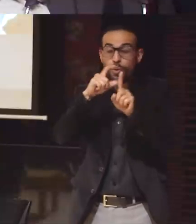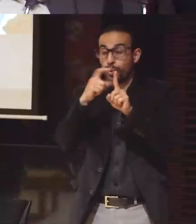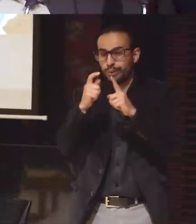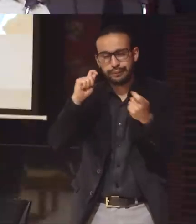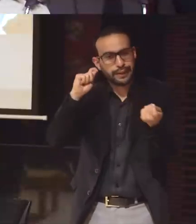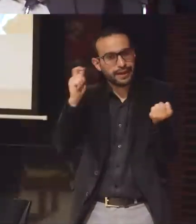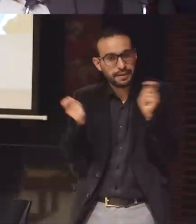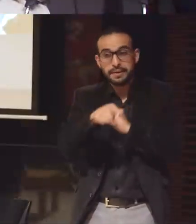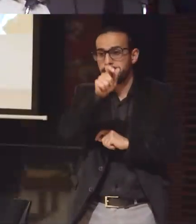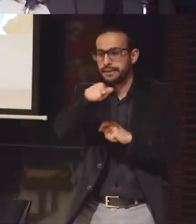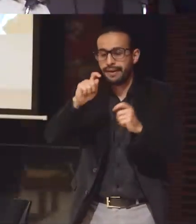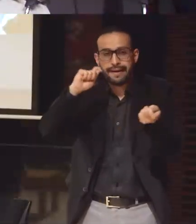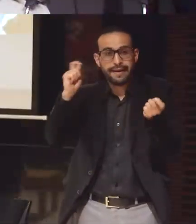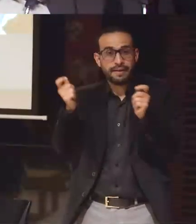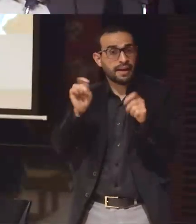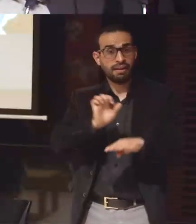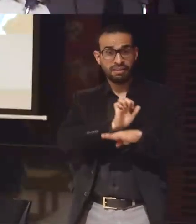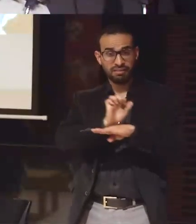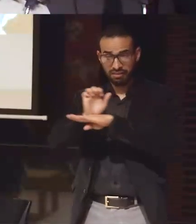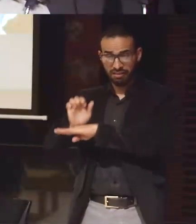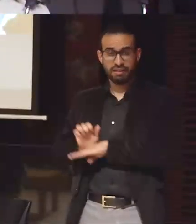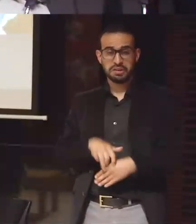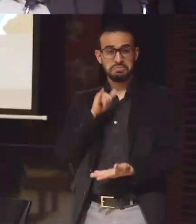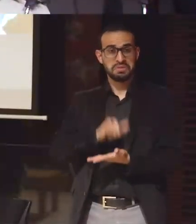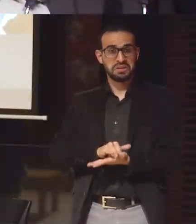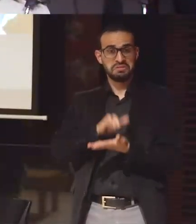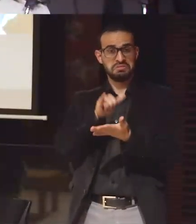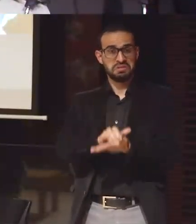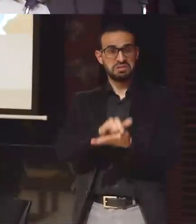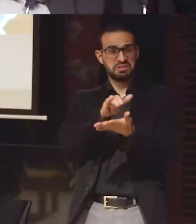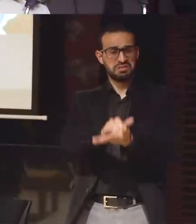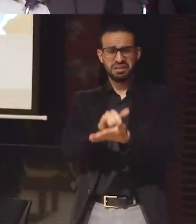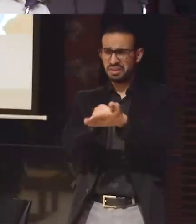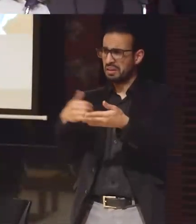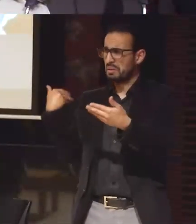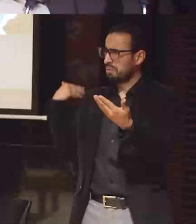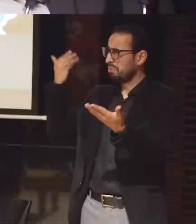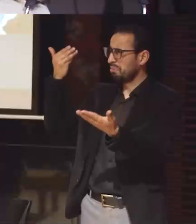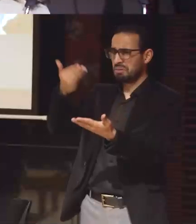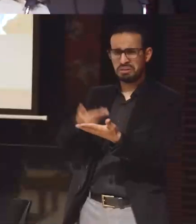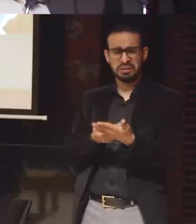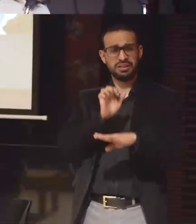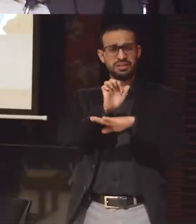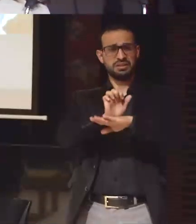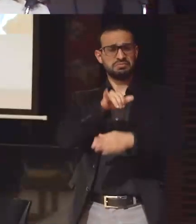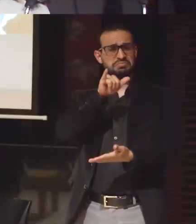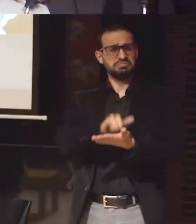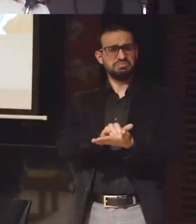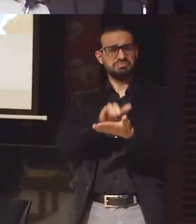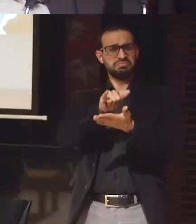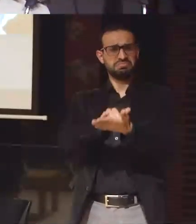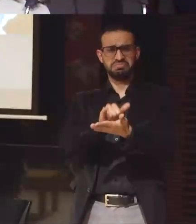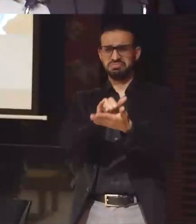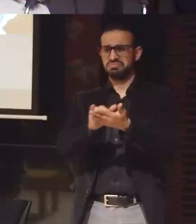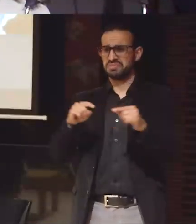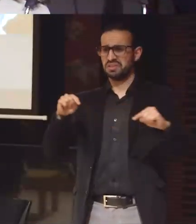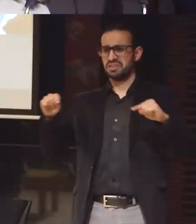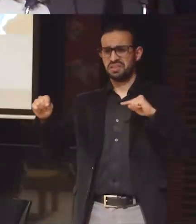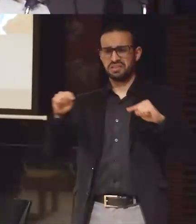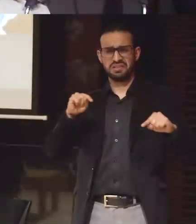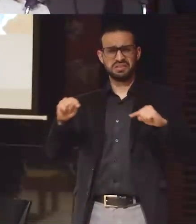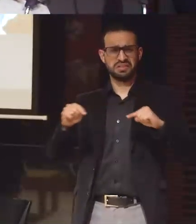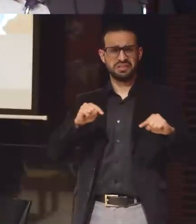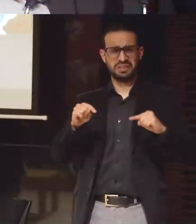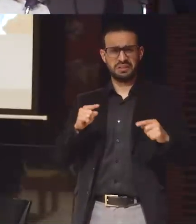entidades públicas no. Históricamente las entidades públicas han sido muy estáticas y han sido muy como burocráticas y es difícil